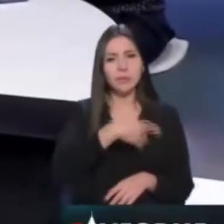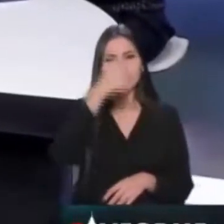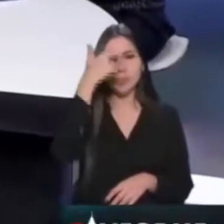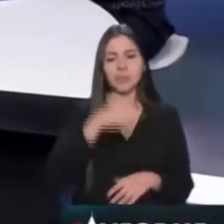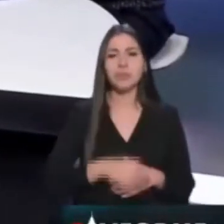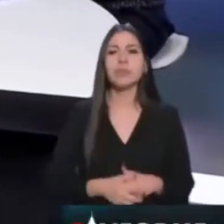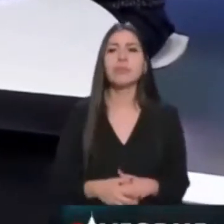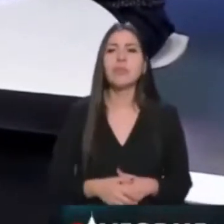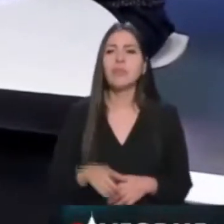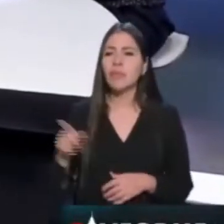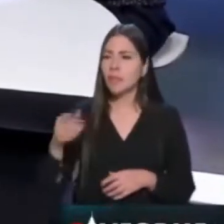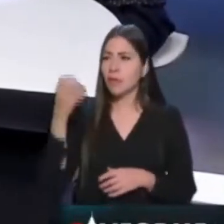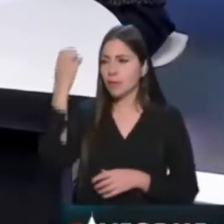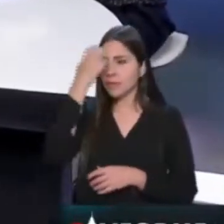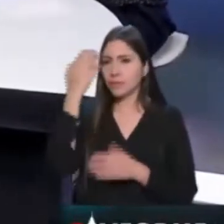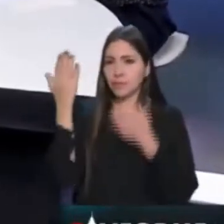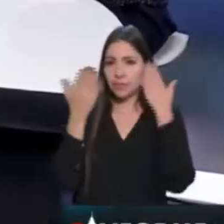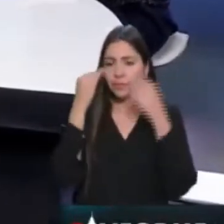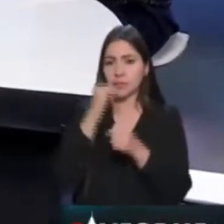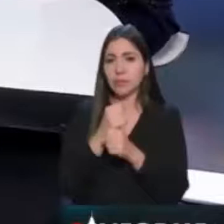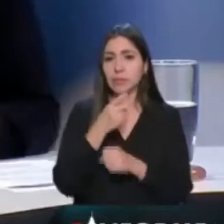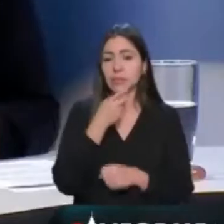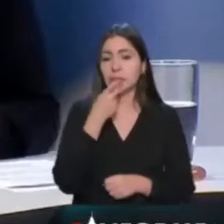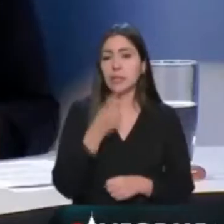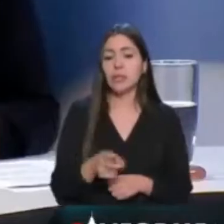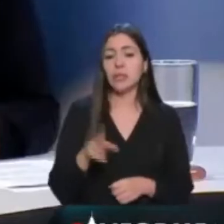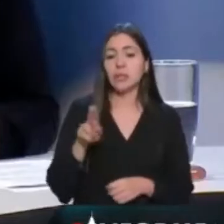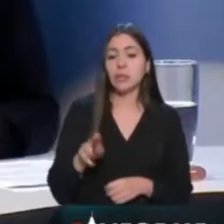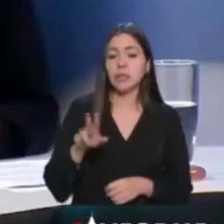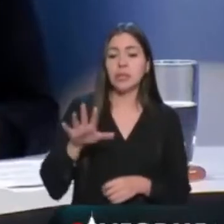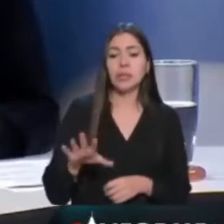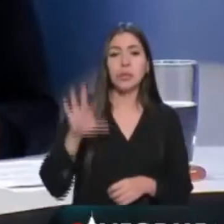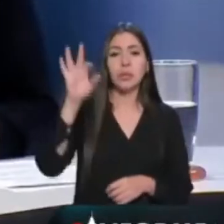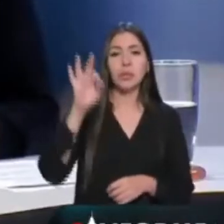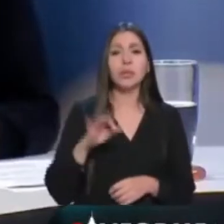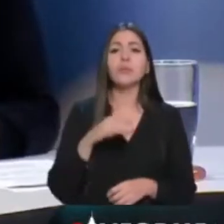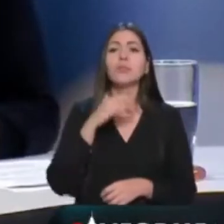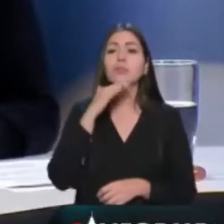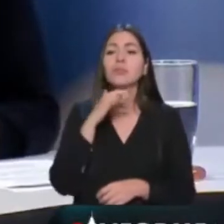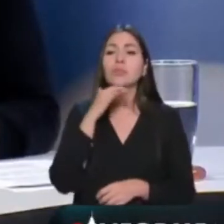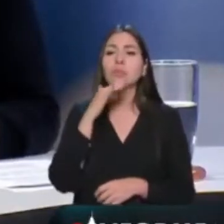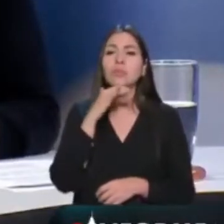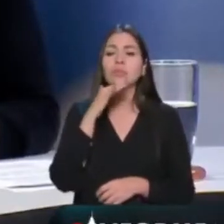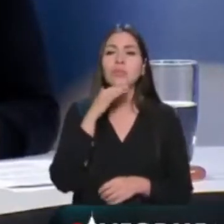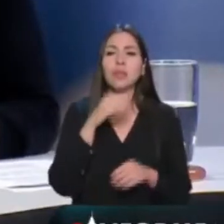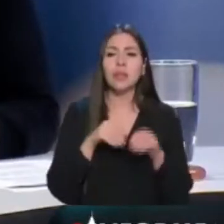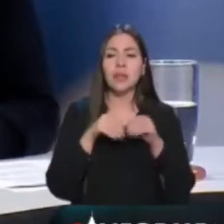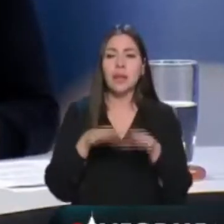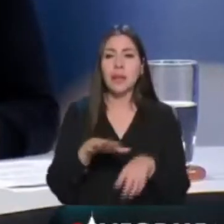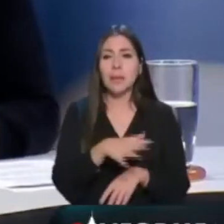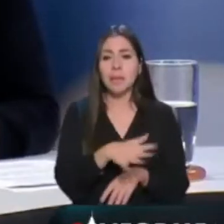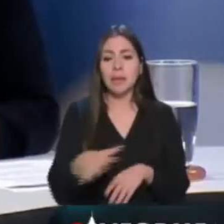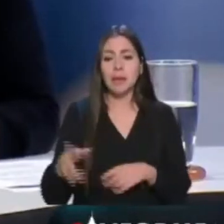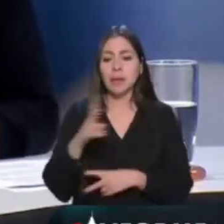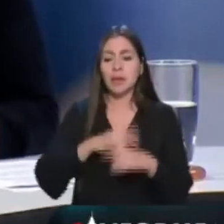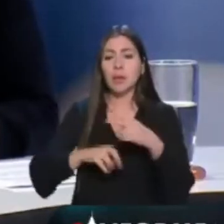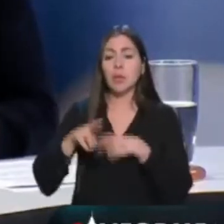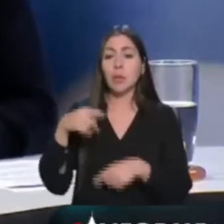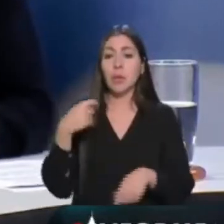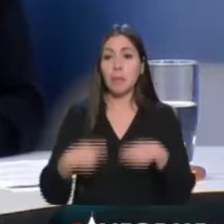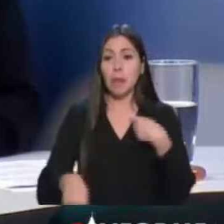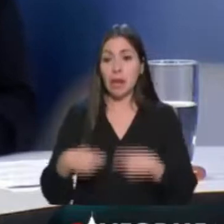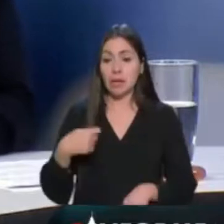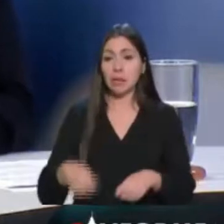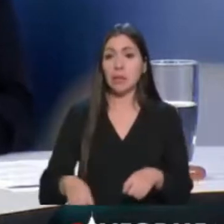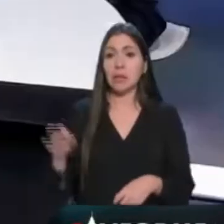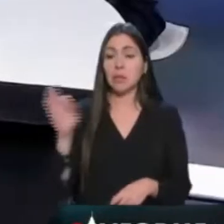según este estudio, el 85% de la contaminación que llega al mar es por plásticos. Y si la